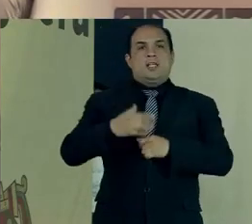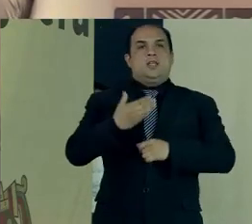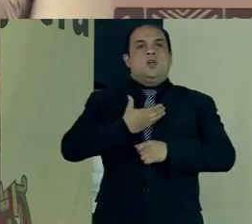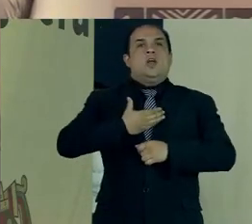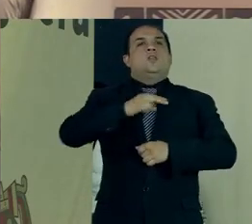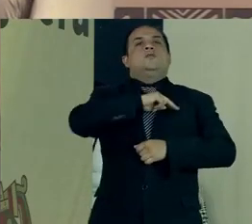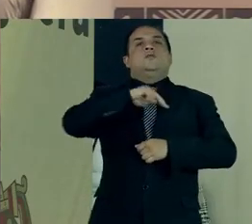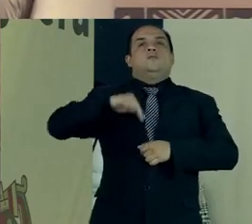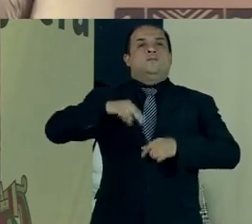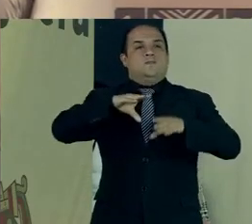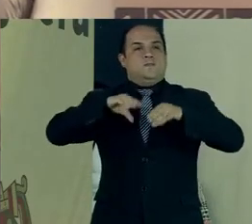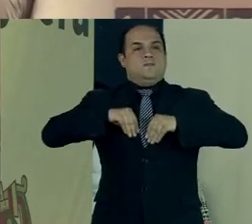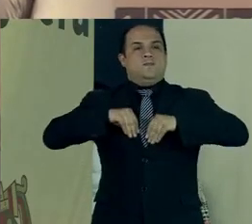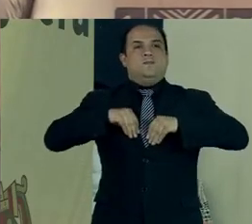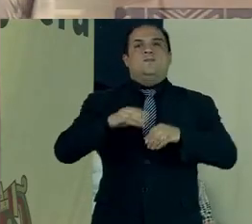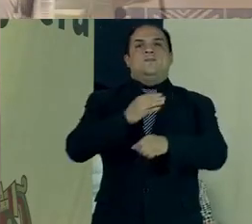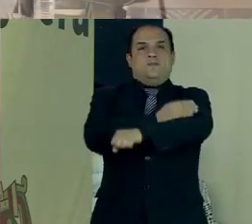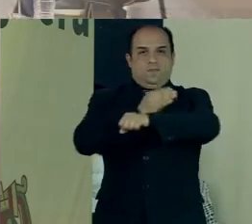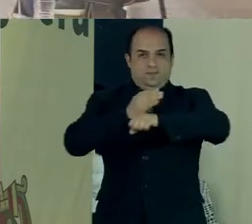compañeros